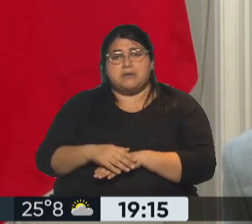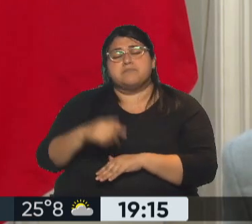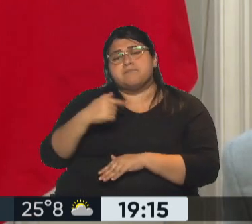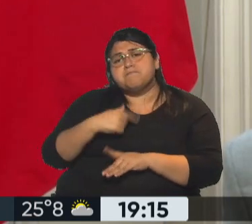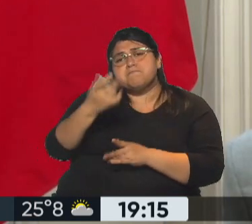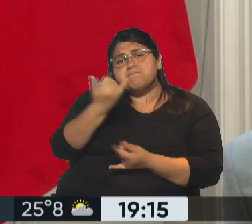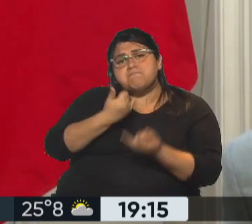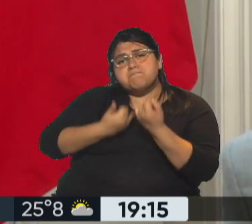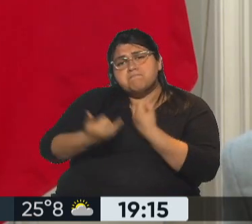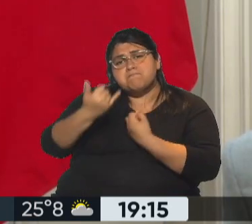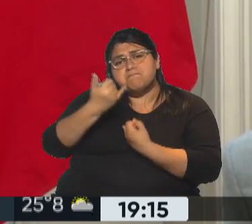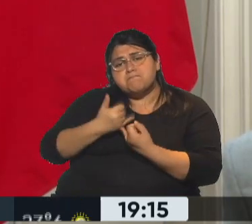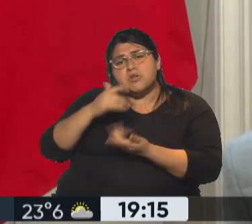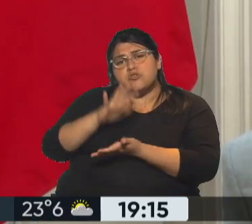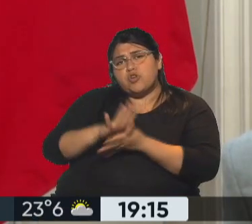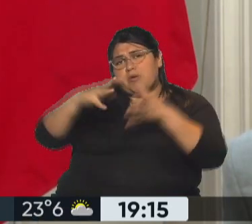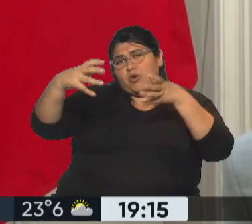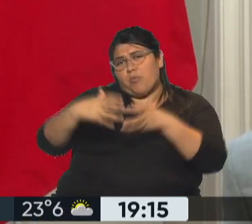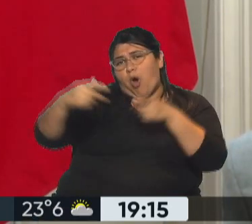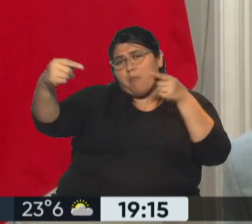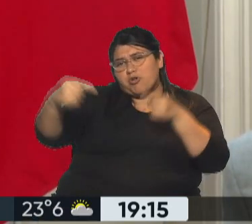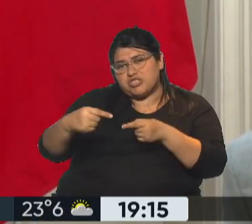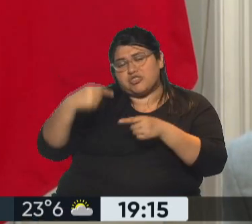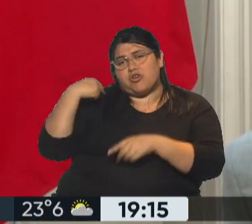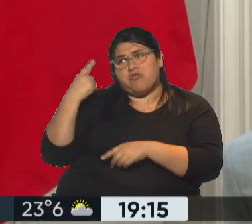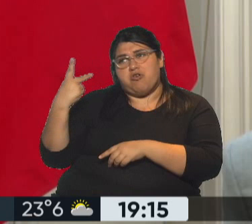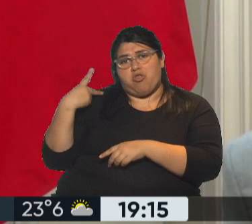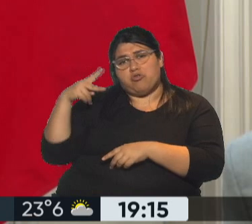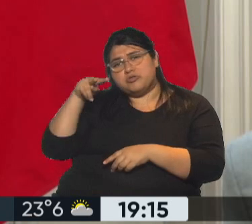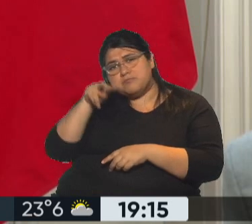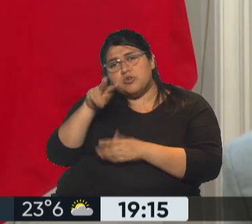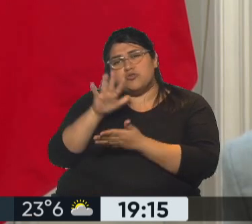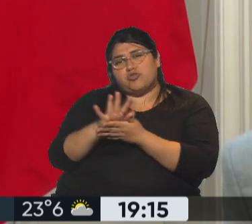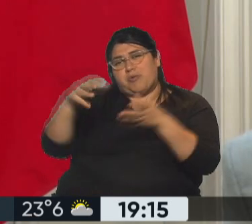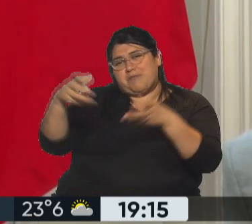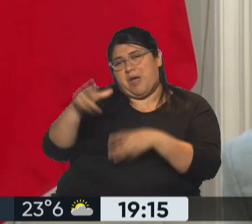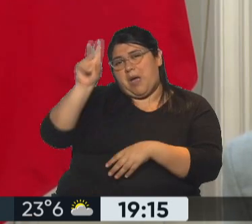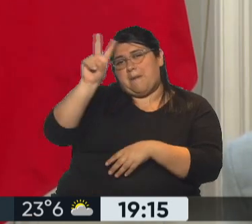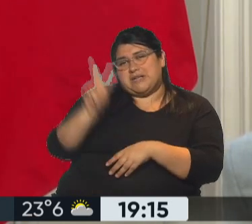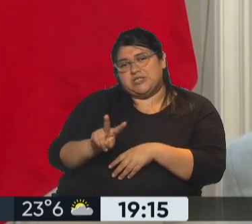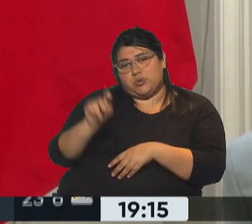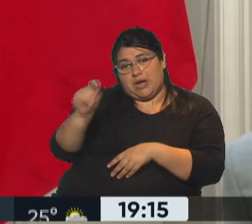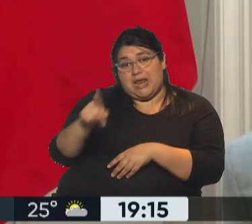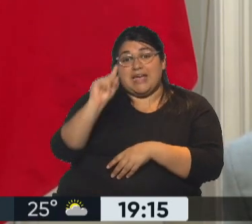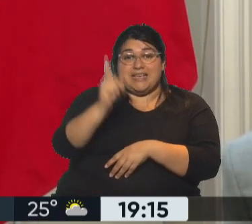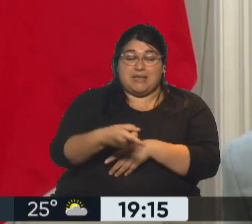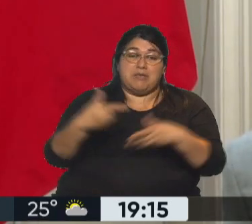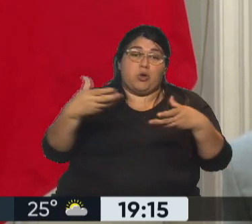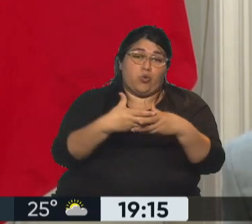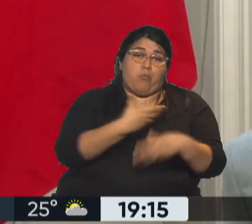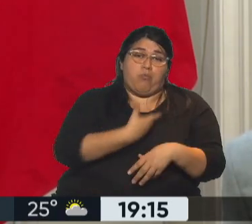las posiciones de la oposición venezolana y del representante del gobierno de